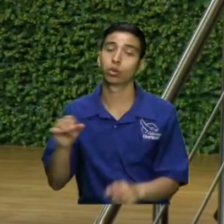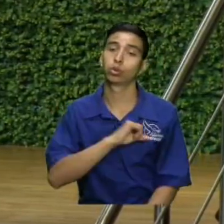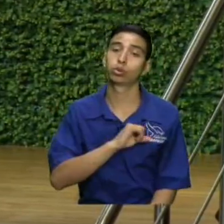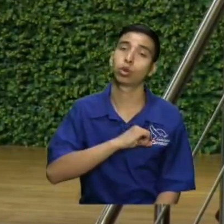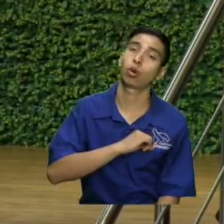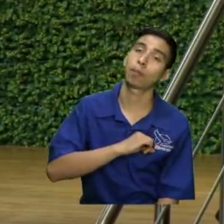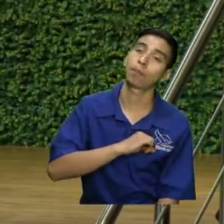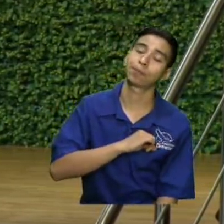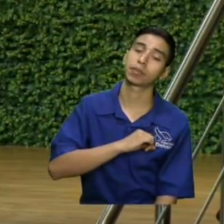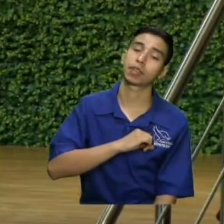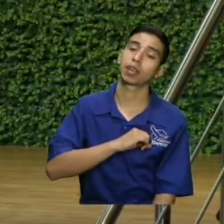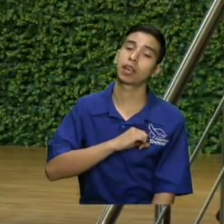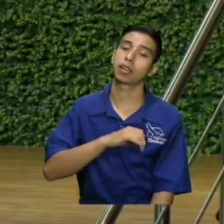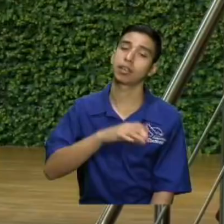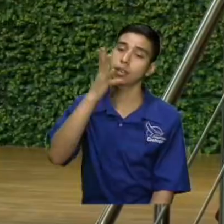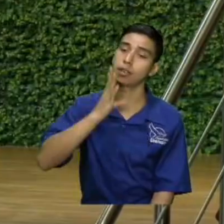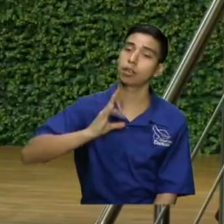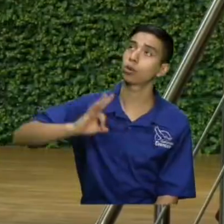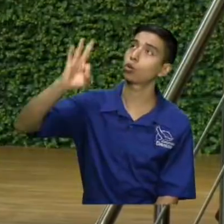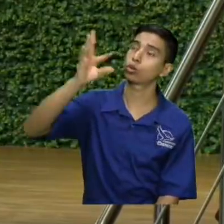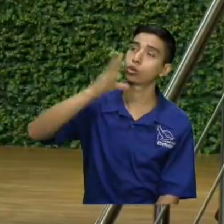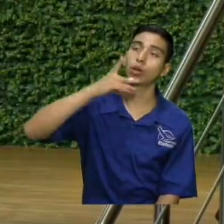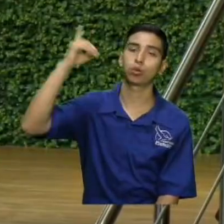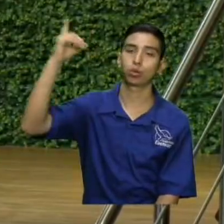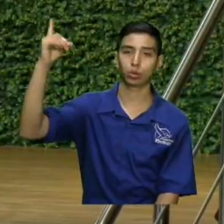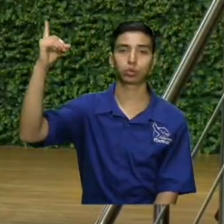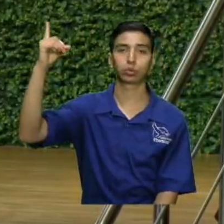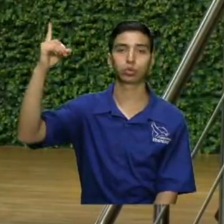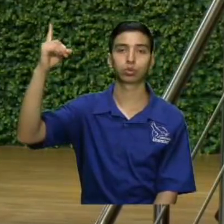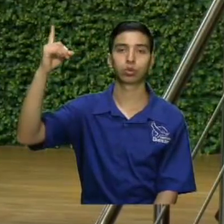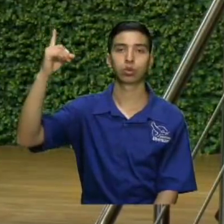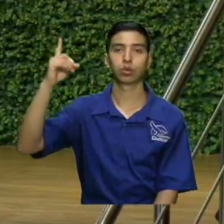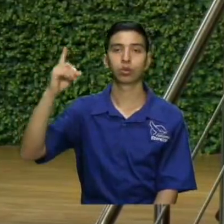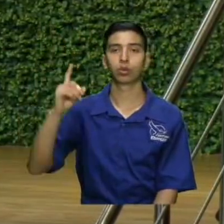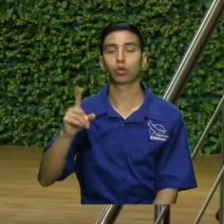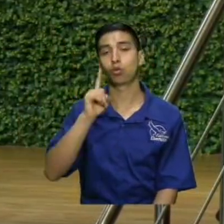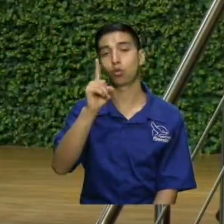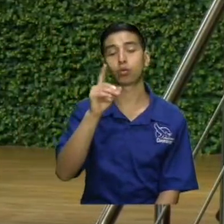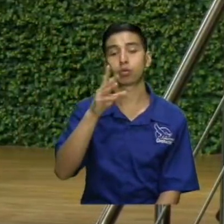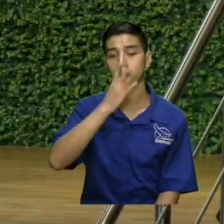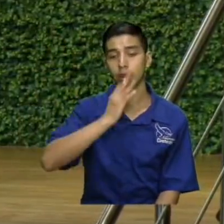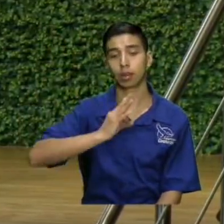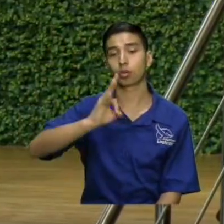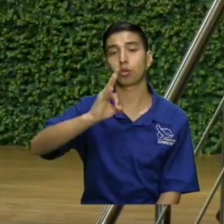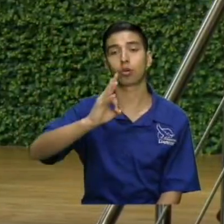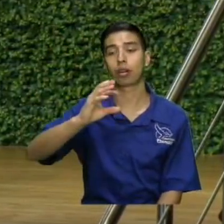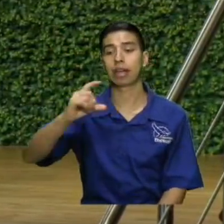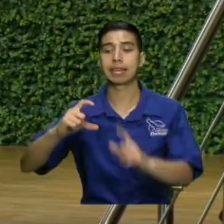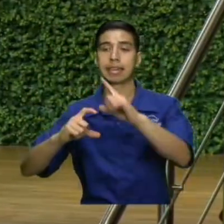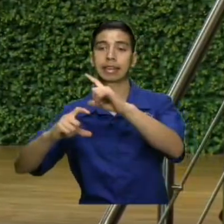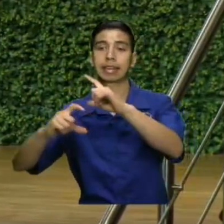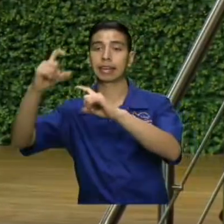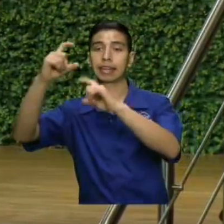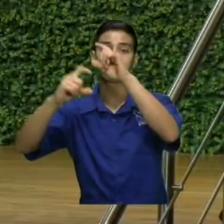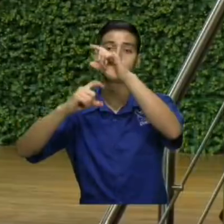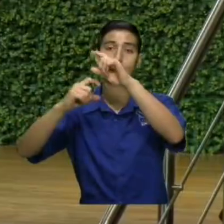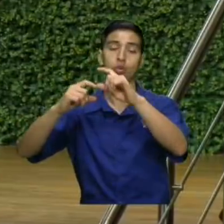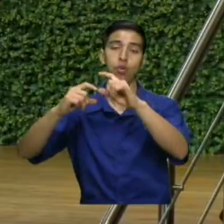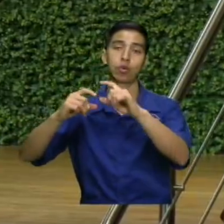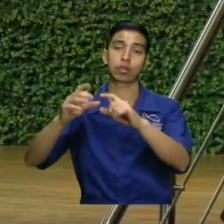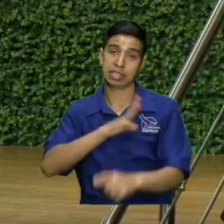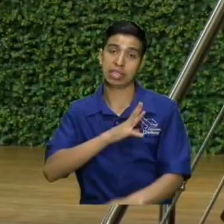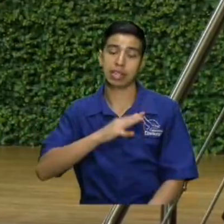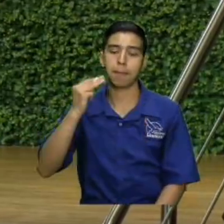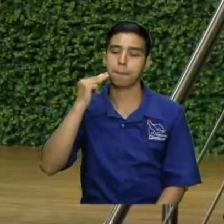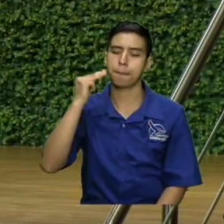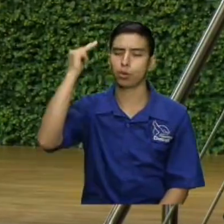Pero estos son los dos extremos, podríamos decir. El hijo huíos es el hijo que creció, el hijo maduro. Entonces el nuevo pacto, doble